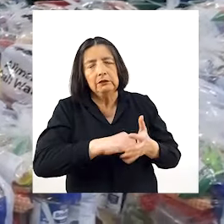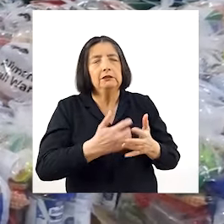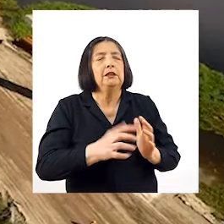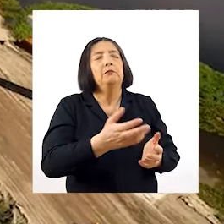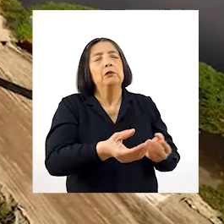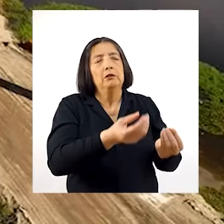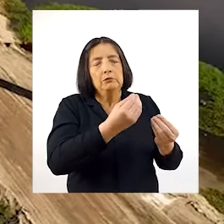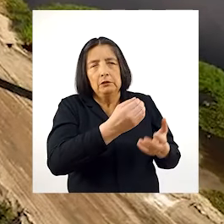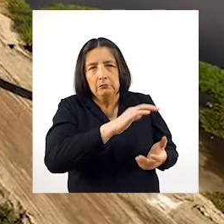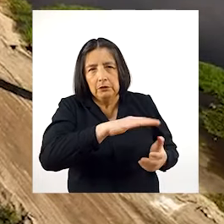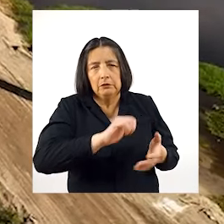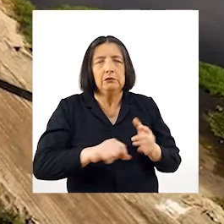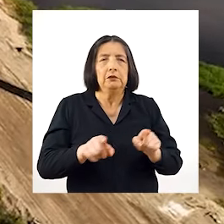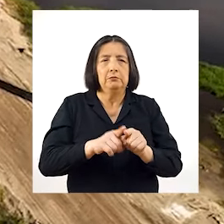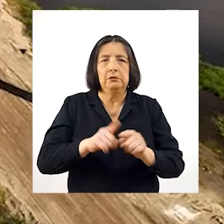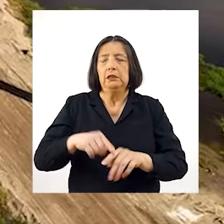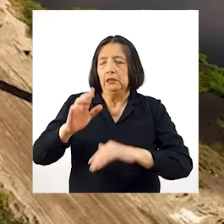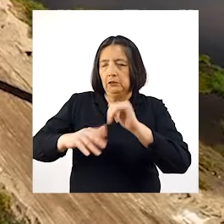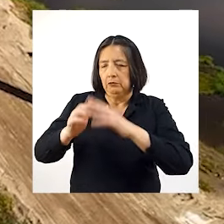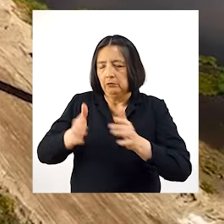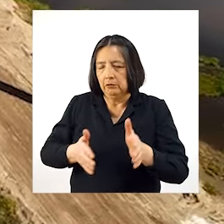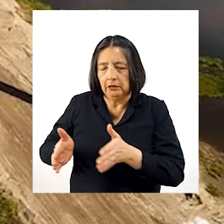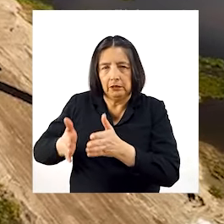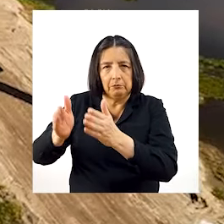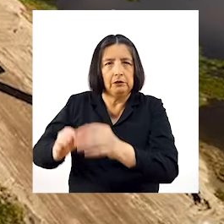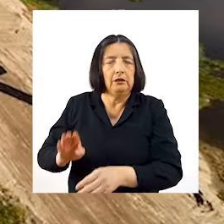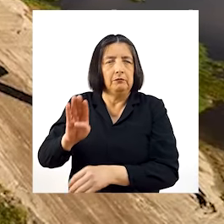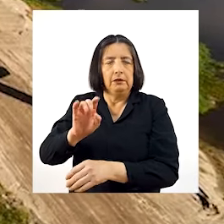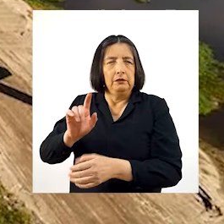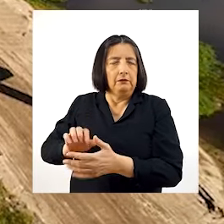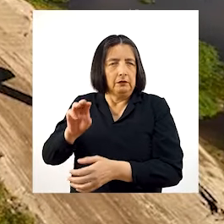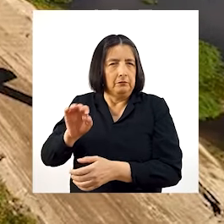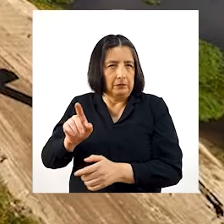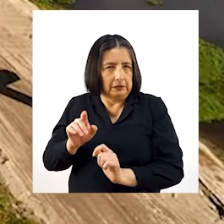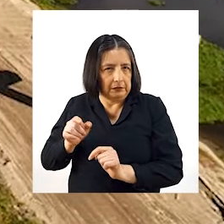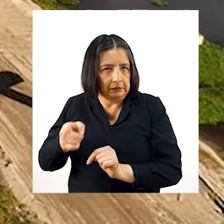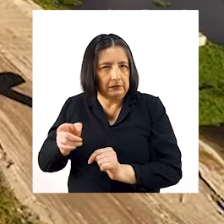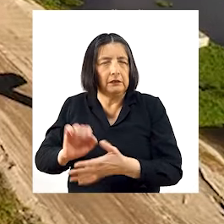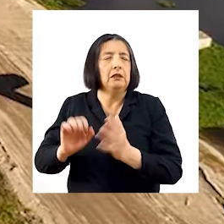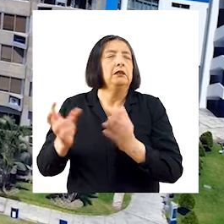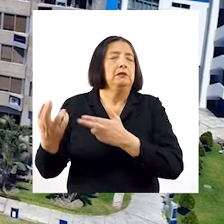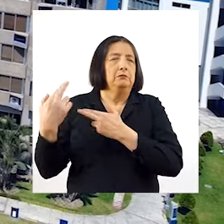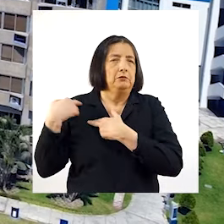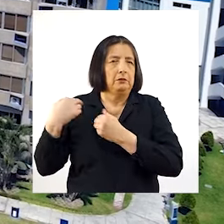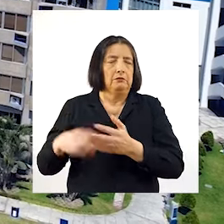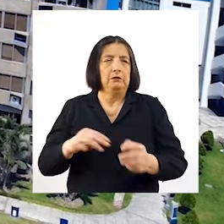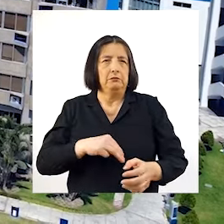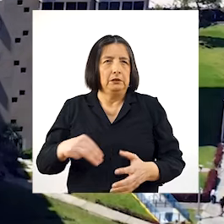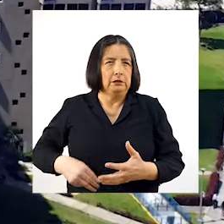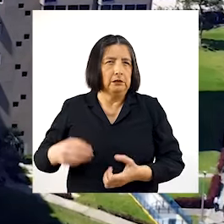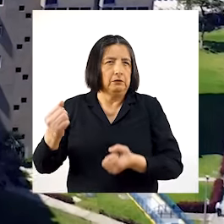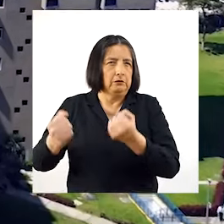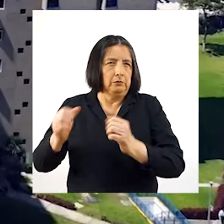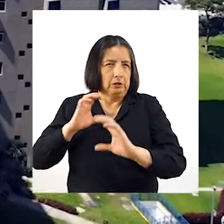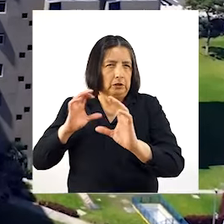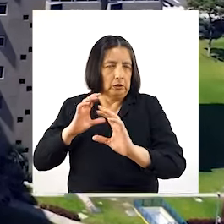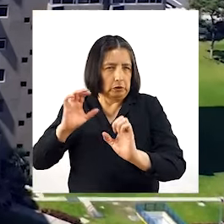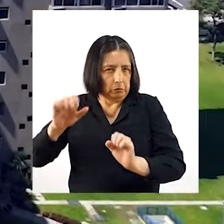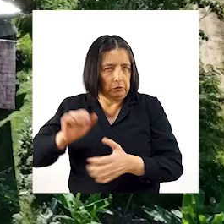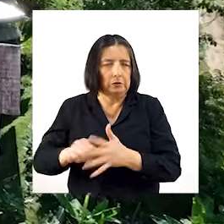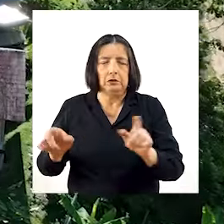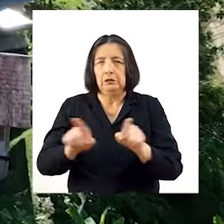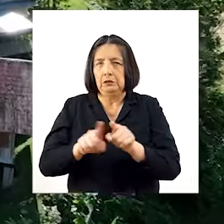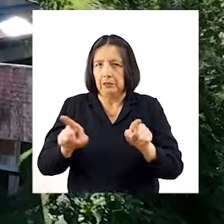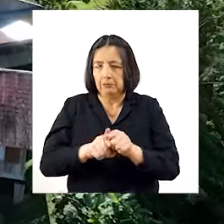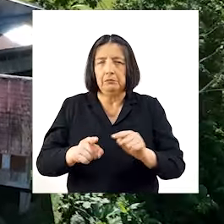Jalihuarma, en la construcción de la carretera Bellavista-Mazán-Salvador-El Estrecho, a cargo del Ministerio de Transporte y Comunicaciones, así